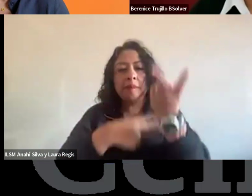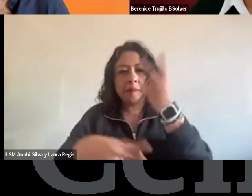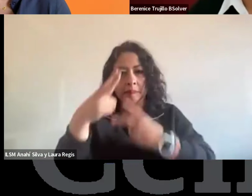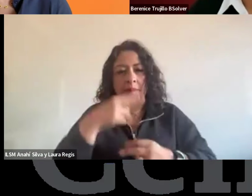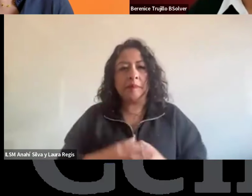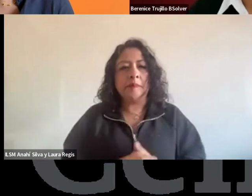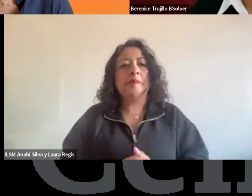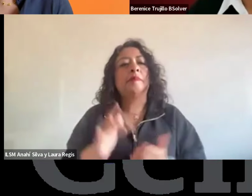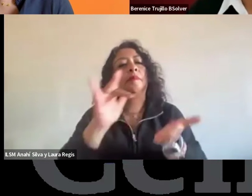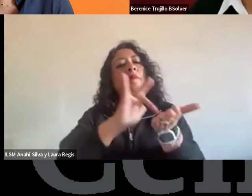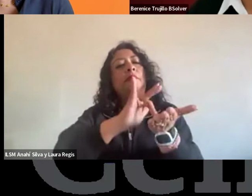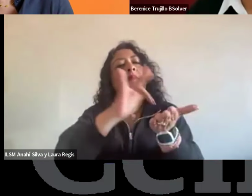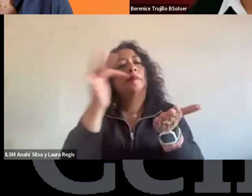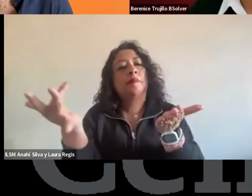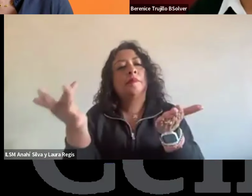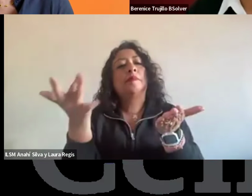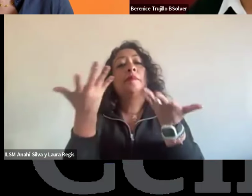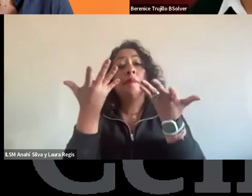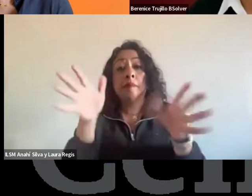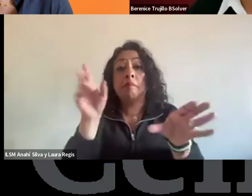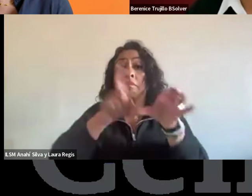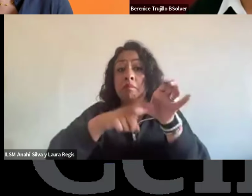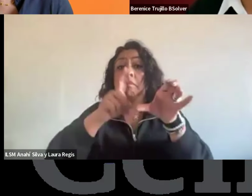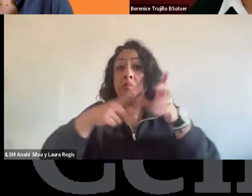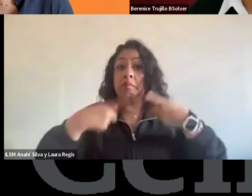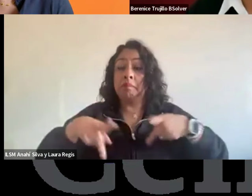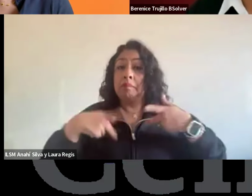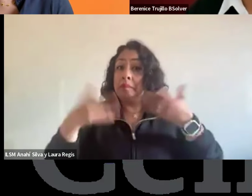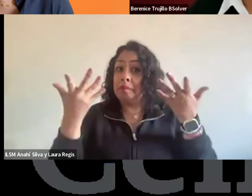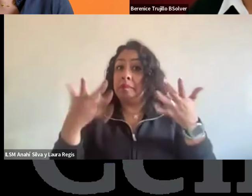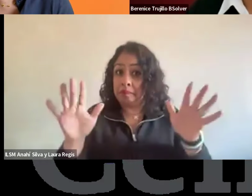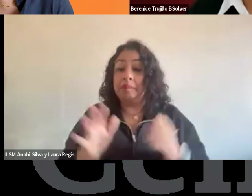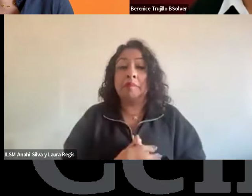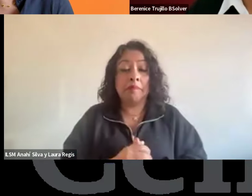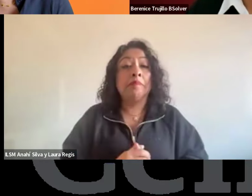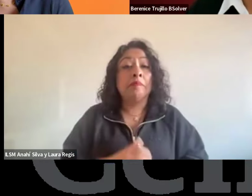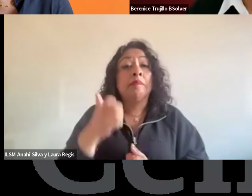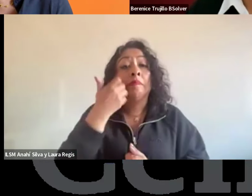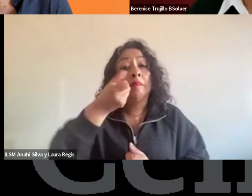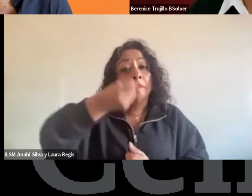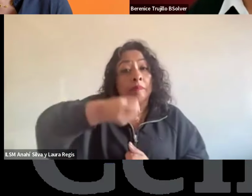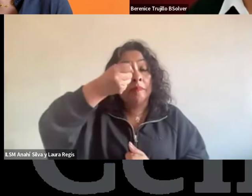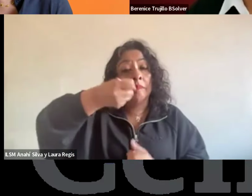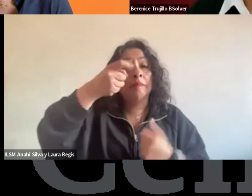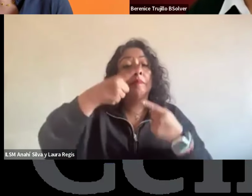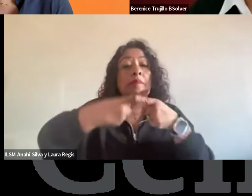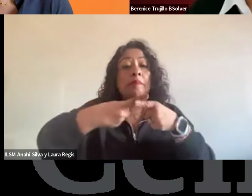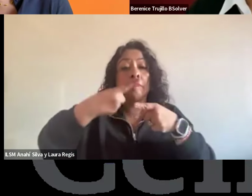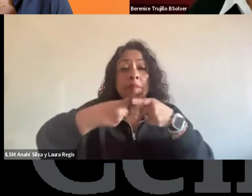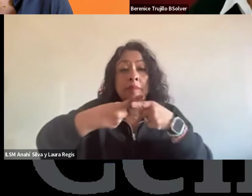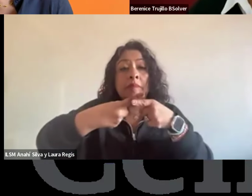bienvenida. Muchísimas gracias. Y ya tenemos a varias personas conectadas. Quiero saludar a quienes